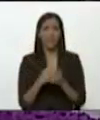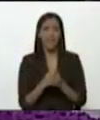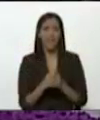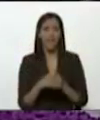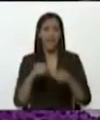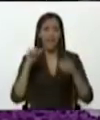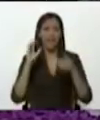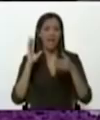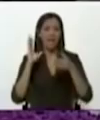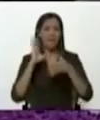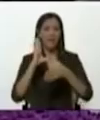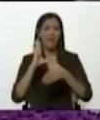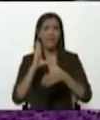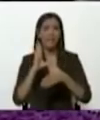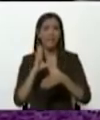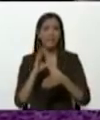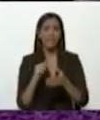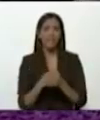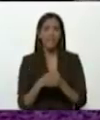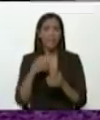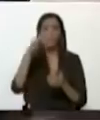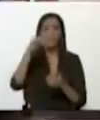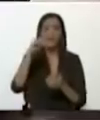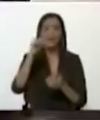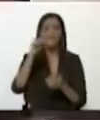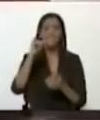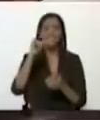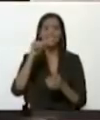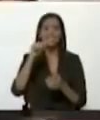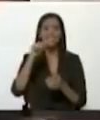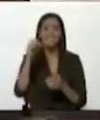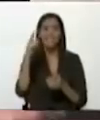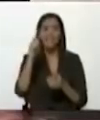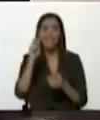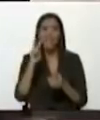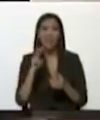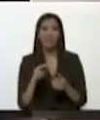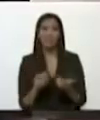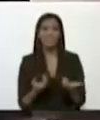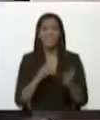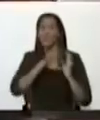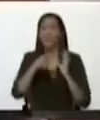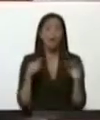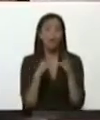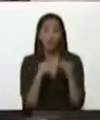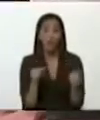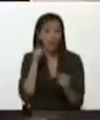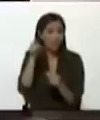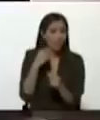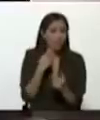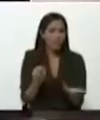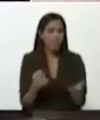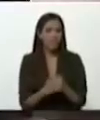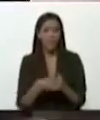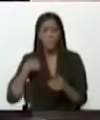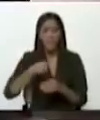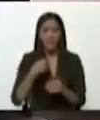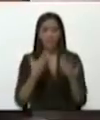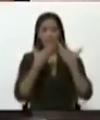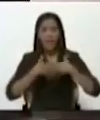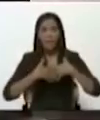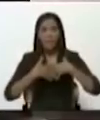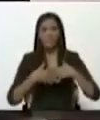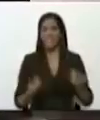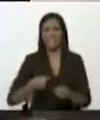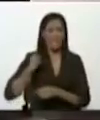tú Martí TV. Martí TV. Es el programa en donde estaban todos los personajes diciendo se están robando todo. Están pagándole a los empresarios que les da la